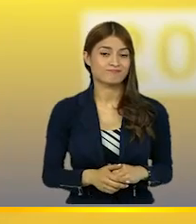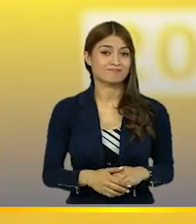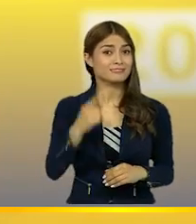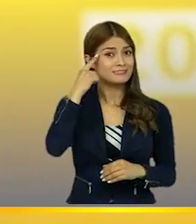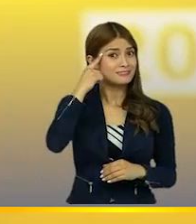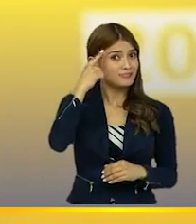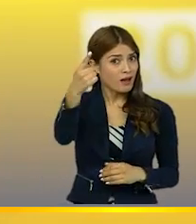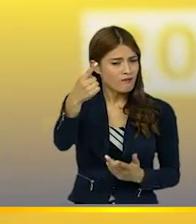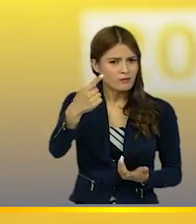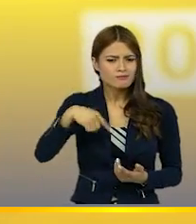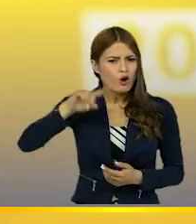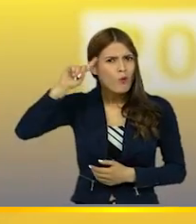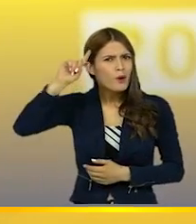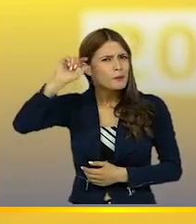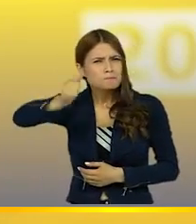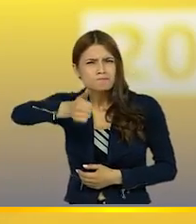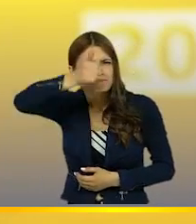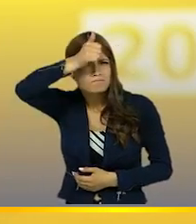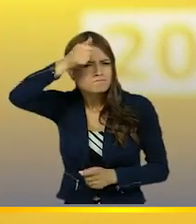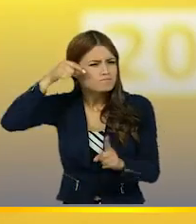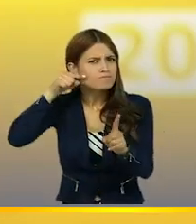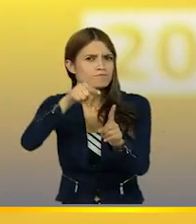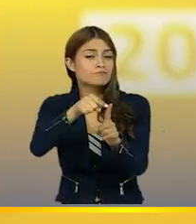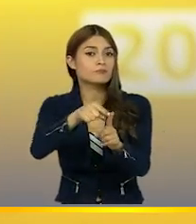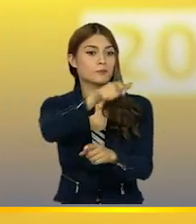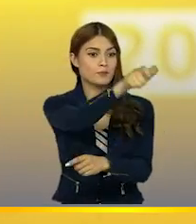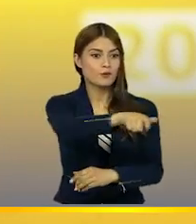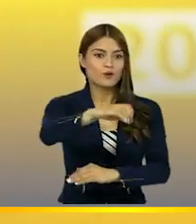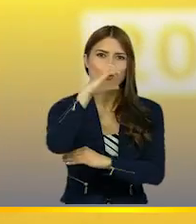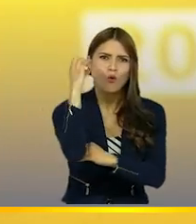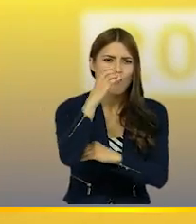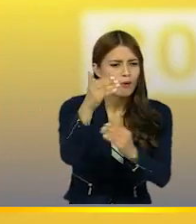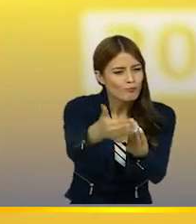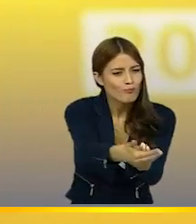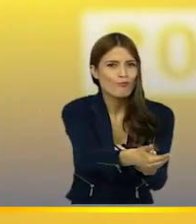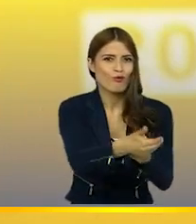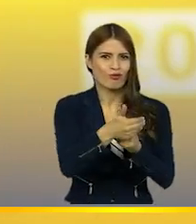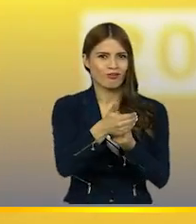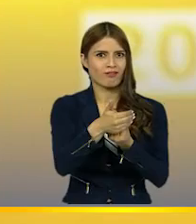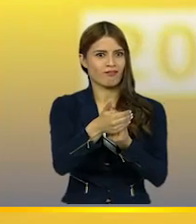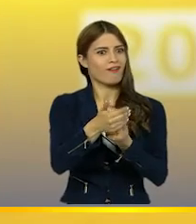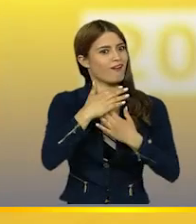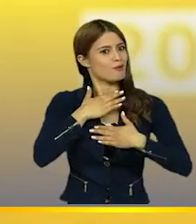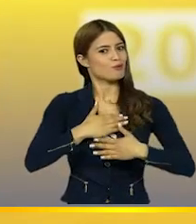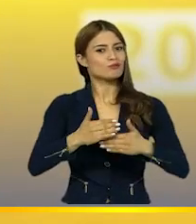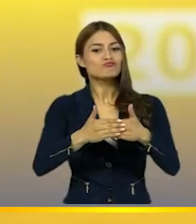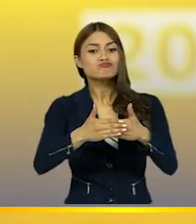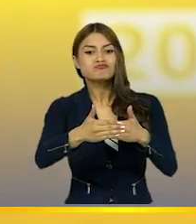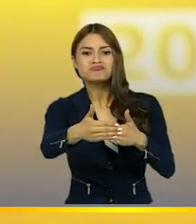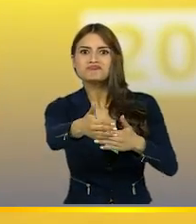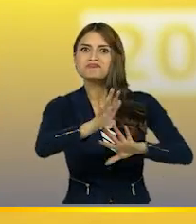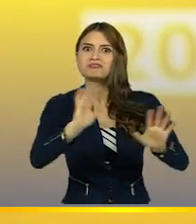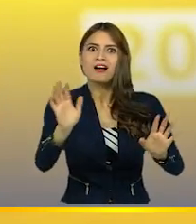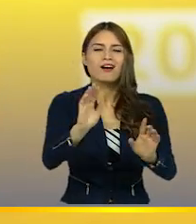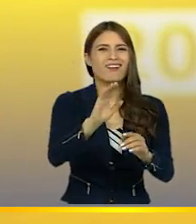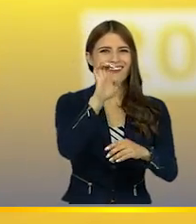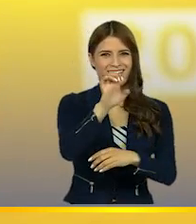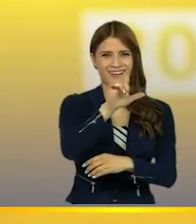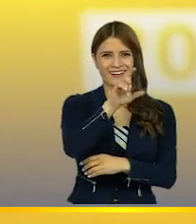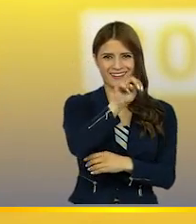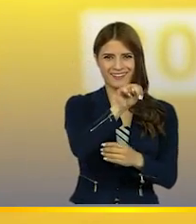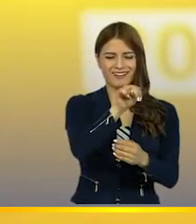es proteger a los ciudadanos, a los colombianos. Por eso, durante este periodo, cesarán los